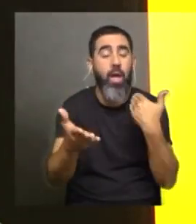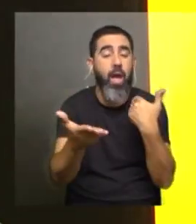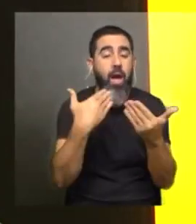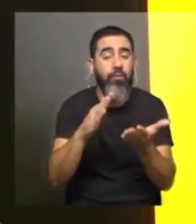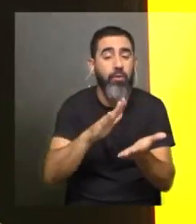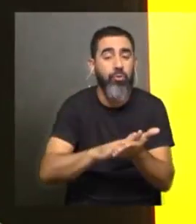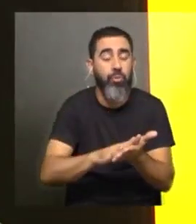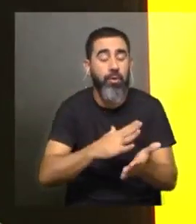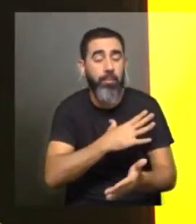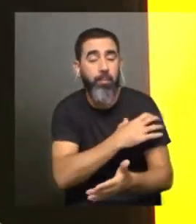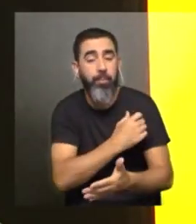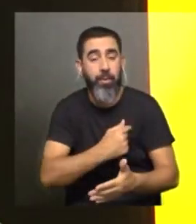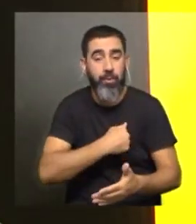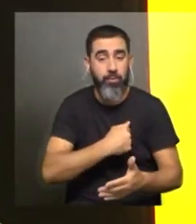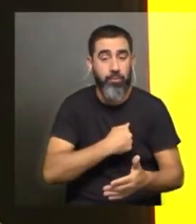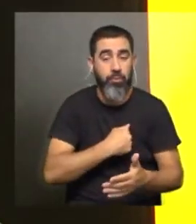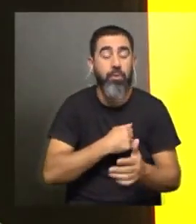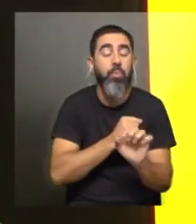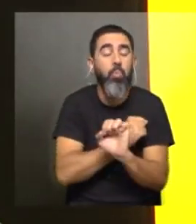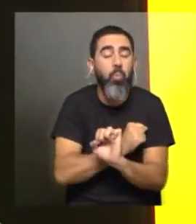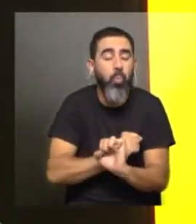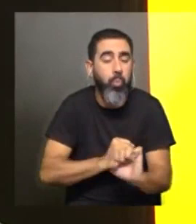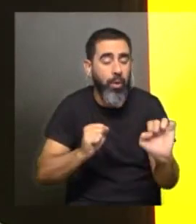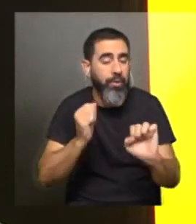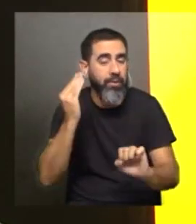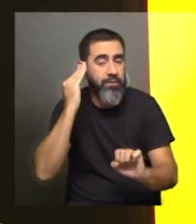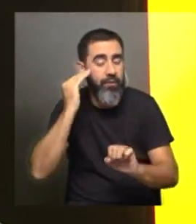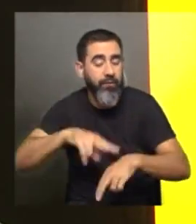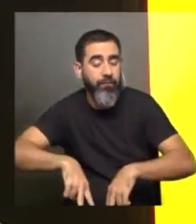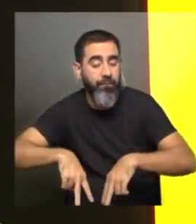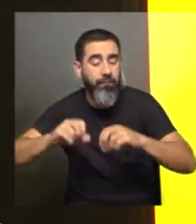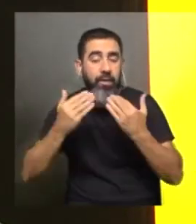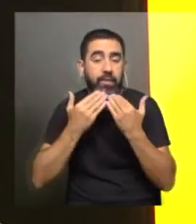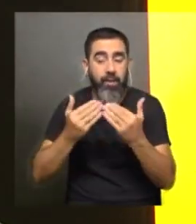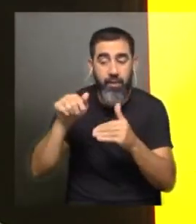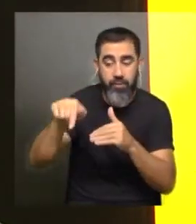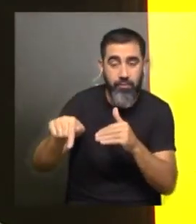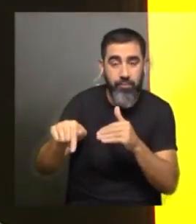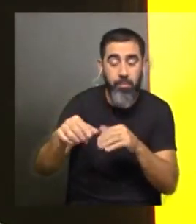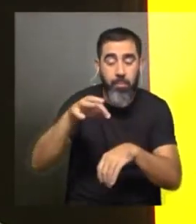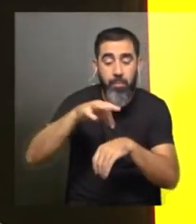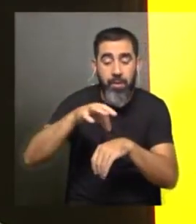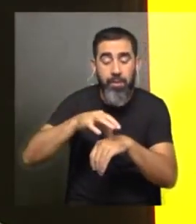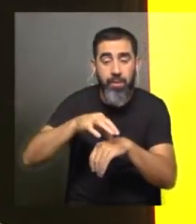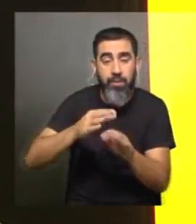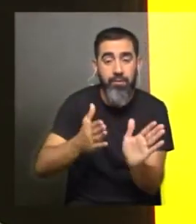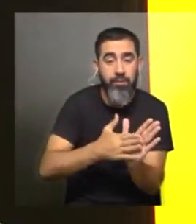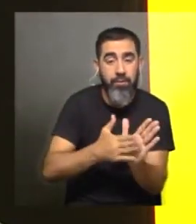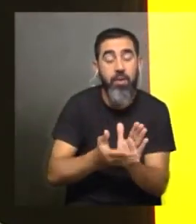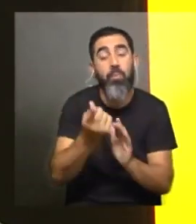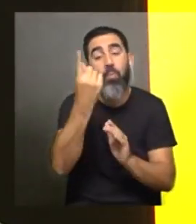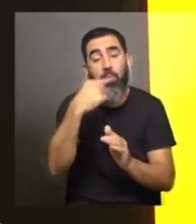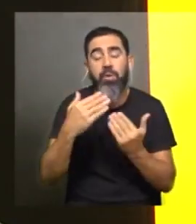de hipertensión arterial y de lo que se puede inducir de una investigación, justamente aplicando la medicina basada en la evidencia. Para eso,